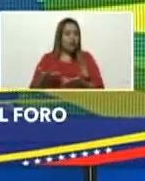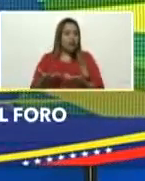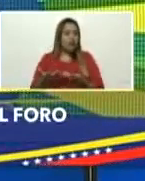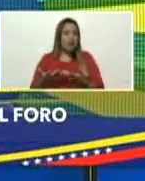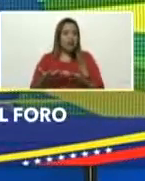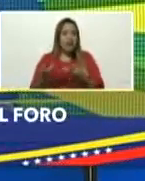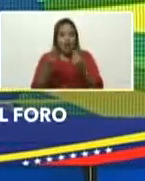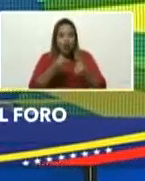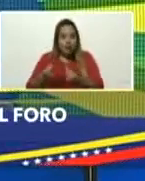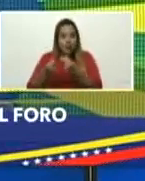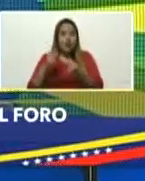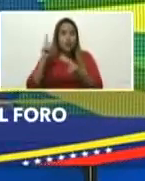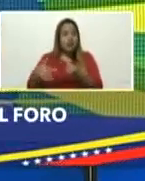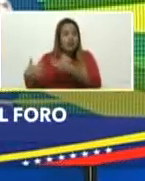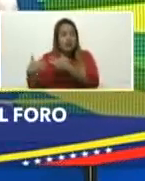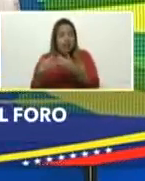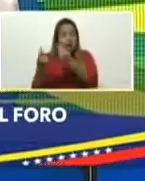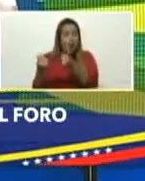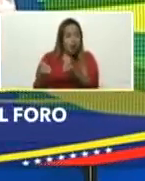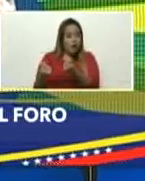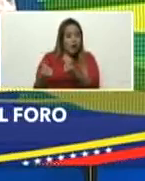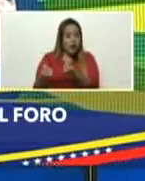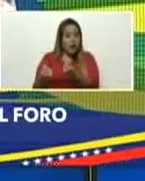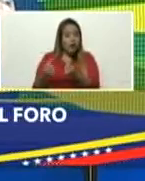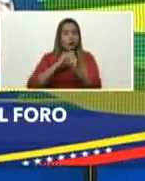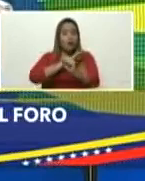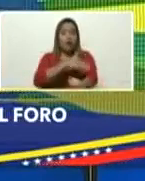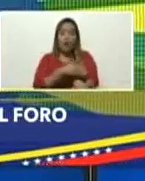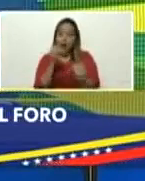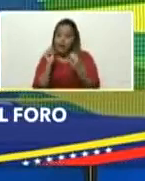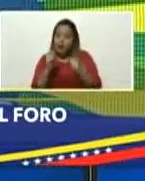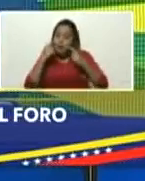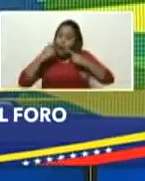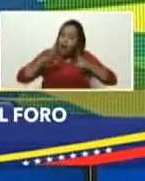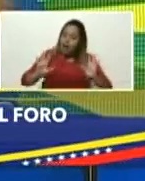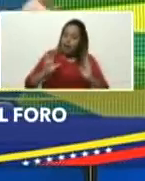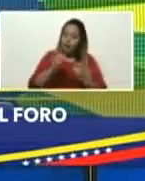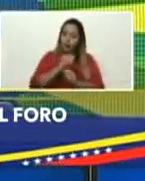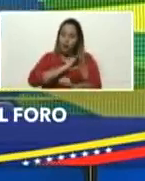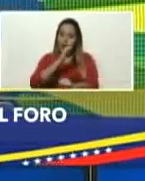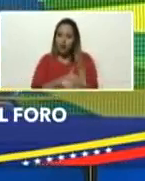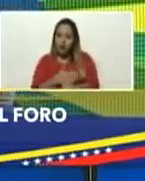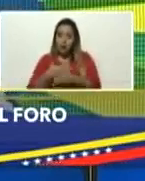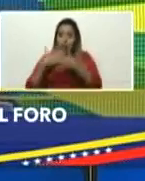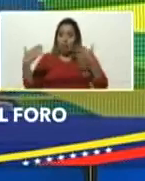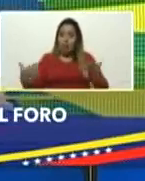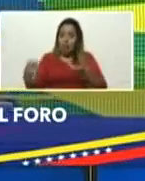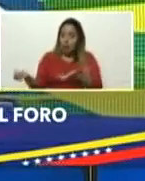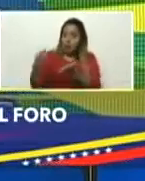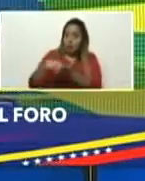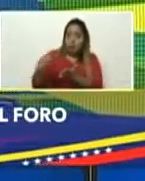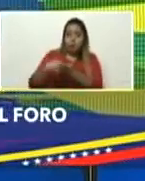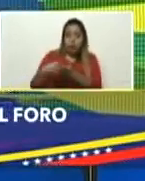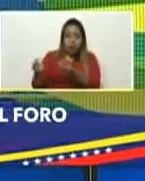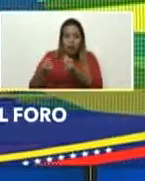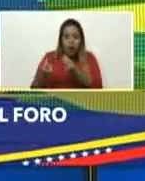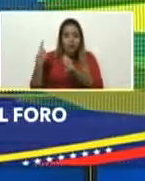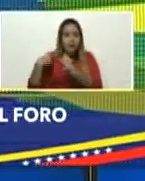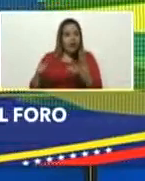De un modelo económico aparentemente fuerte por su inmenso ingreso, pero muy